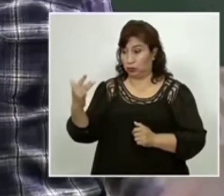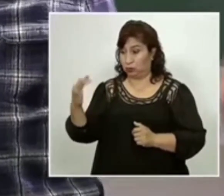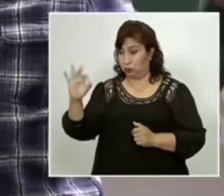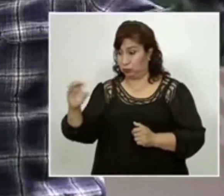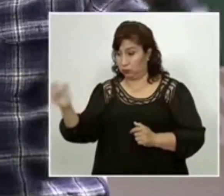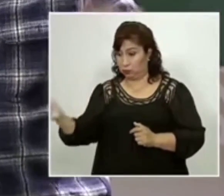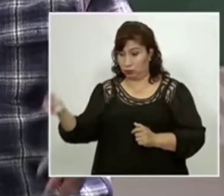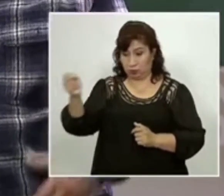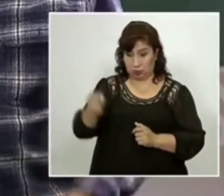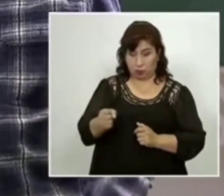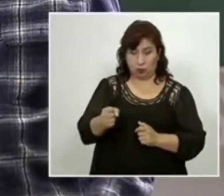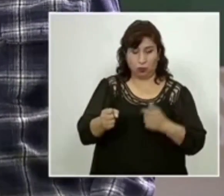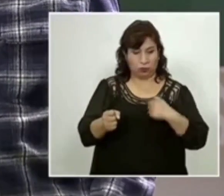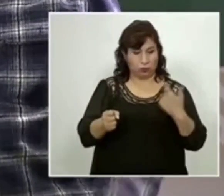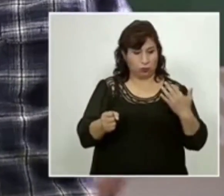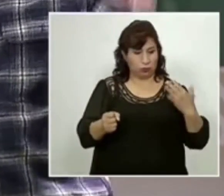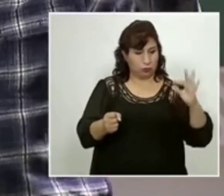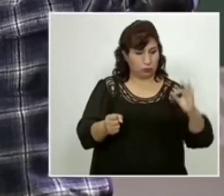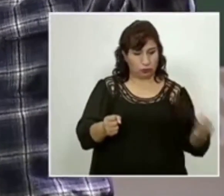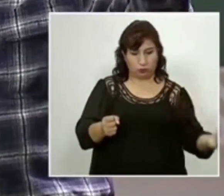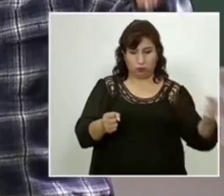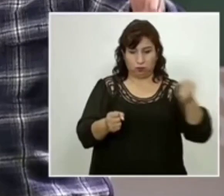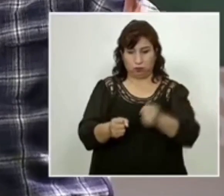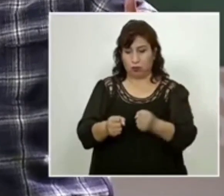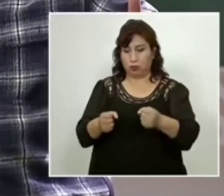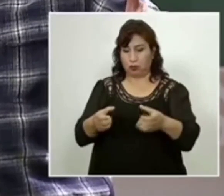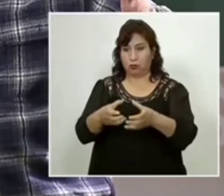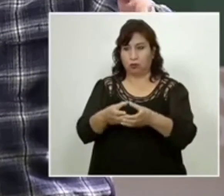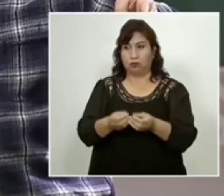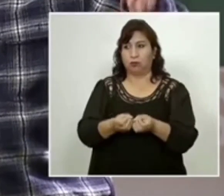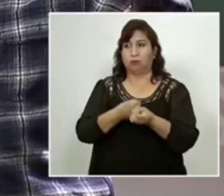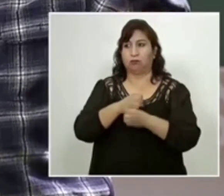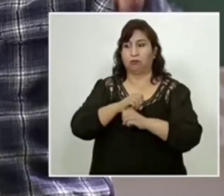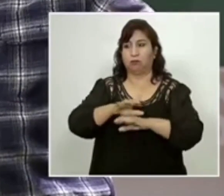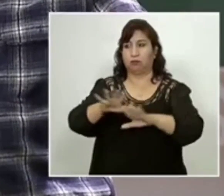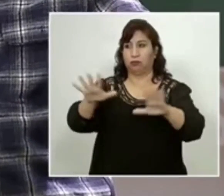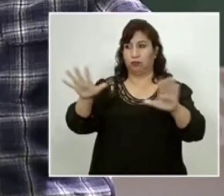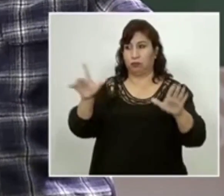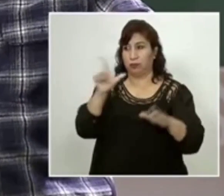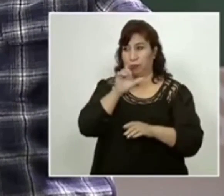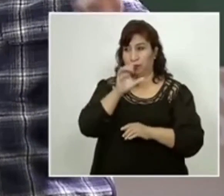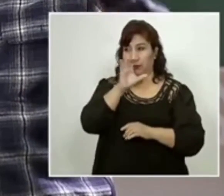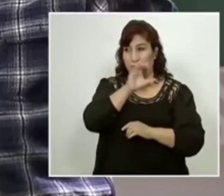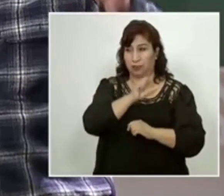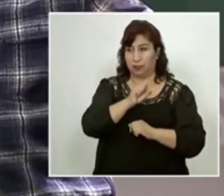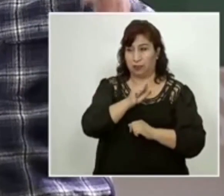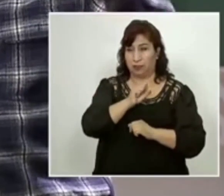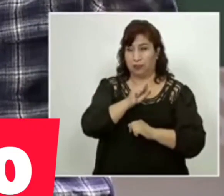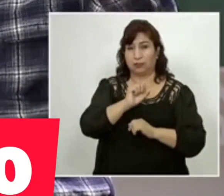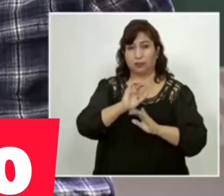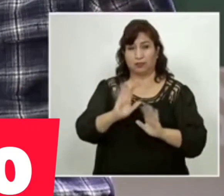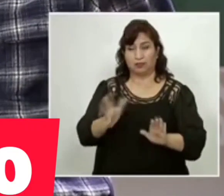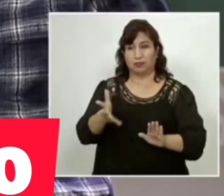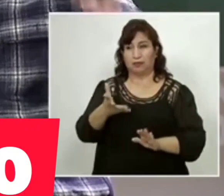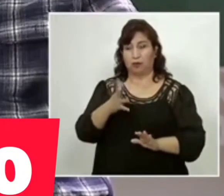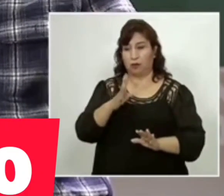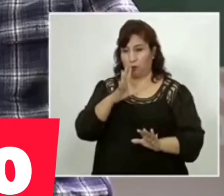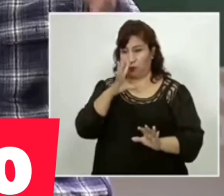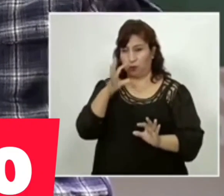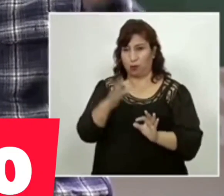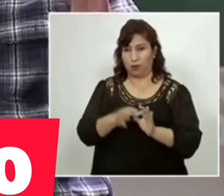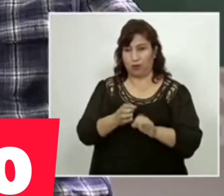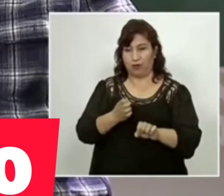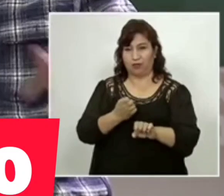50%, nosotros aportamos el otro 50% y declaramos a Aguascalientes ya como un